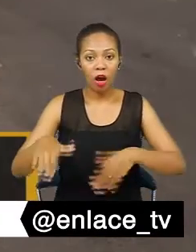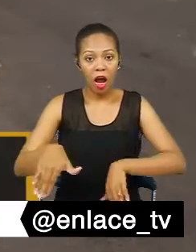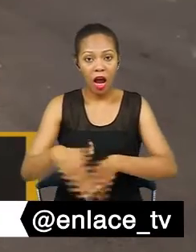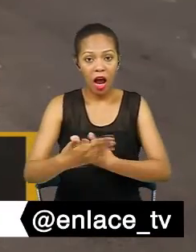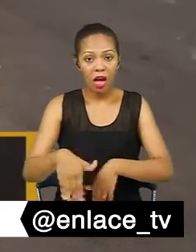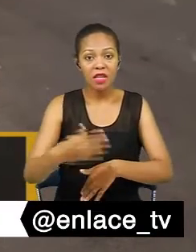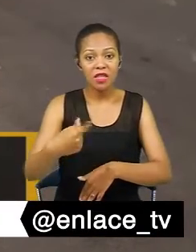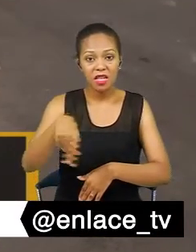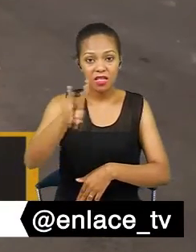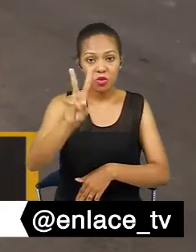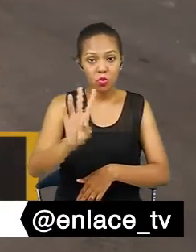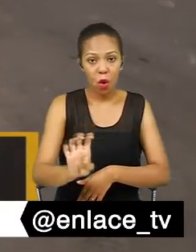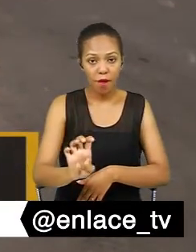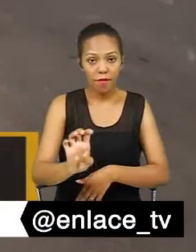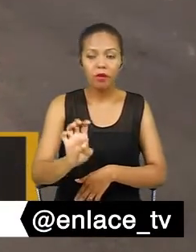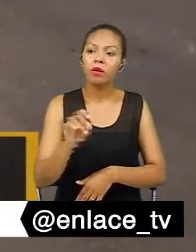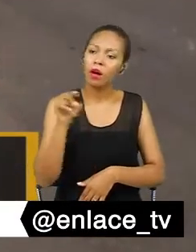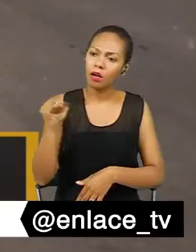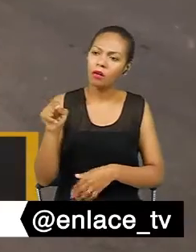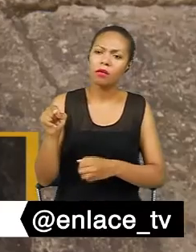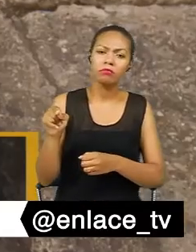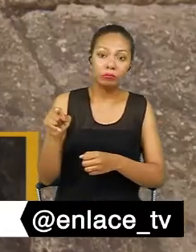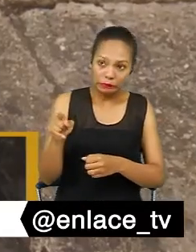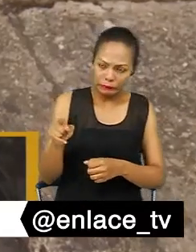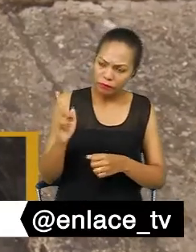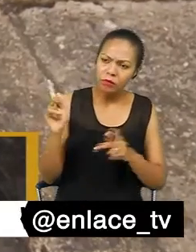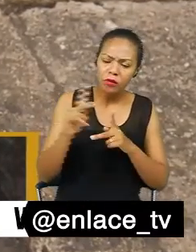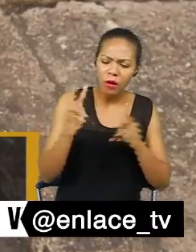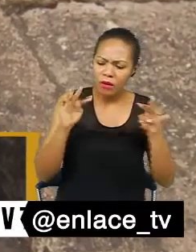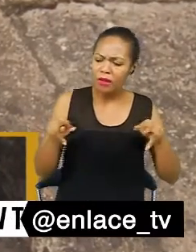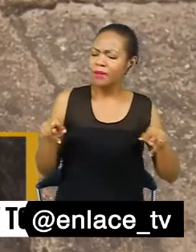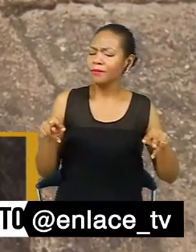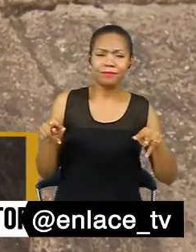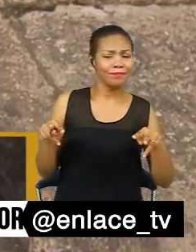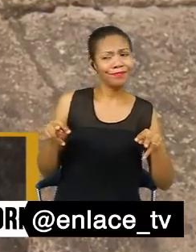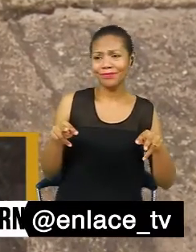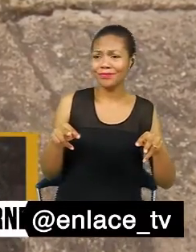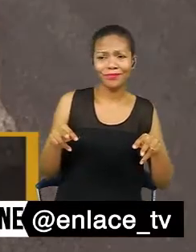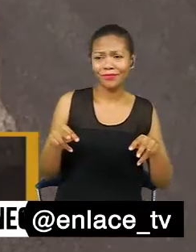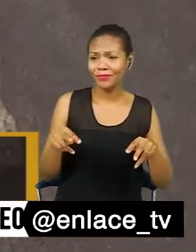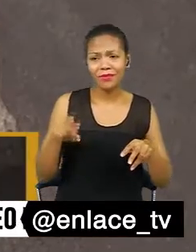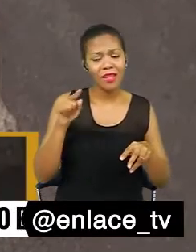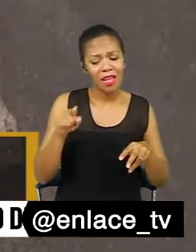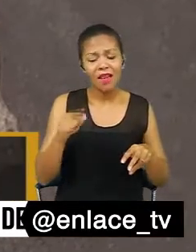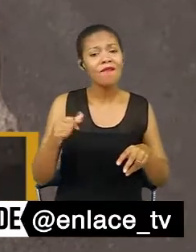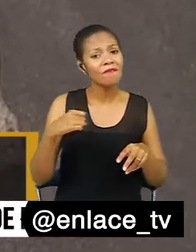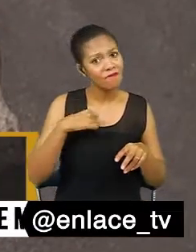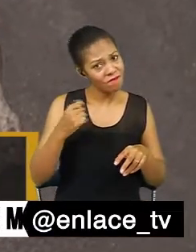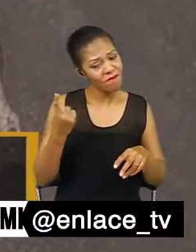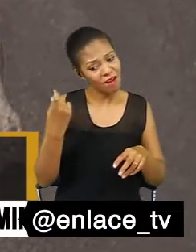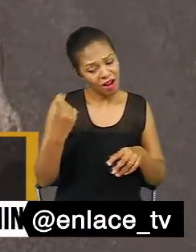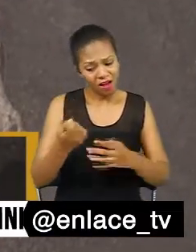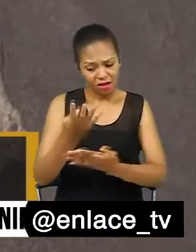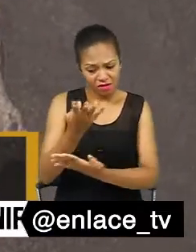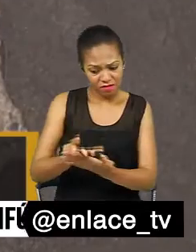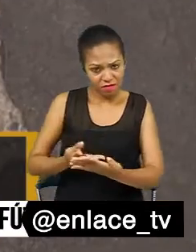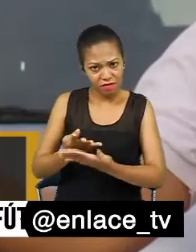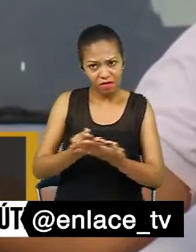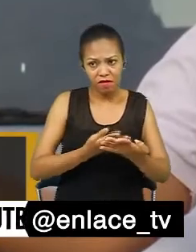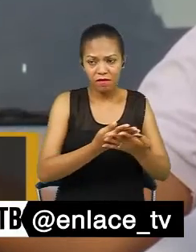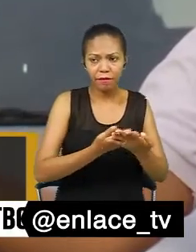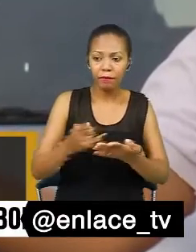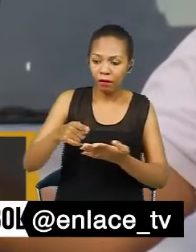pavimentaron las vías de esta zona de la Comuna 2, los habitantes aseguran las alcantarillas fueron dejadas sin tapas, mientras que el manjol permanece así.